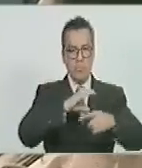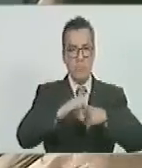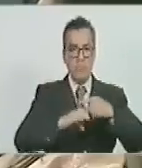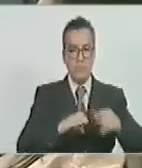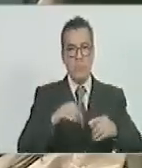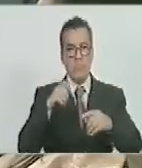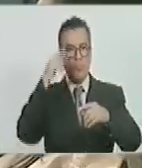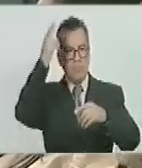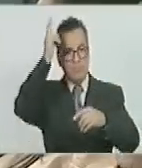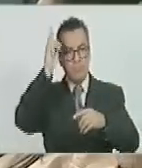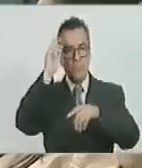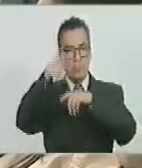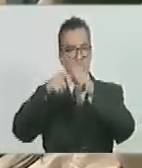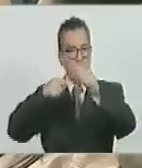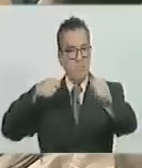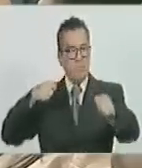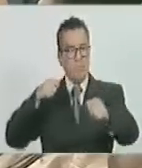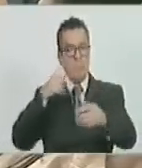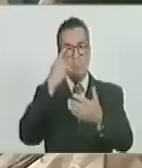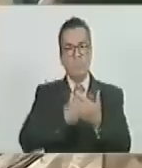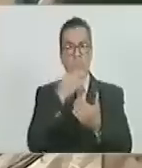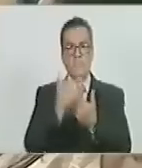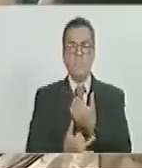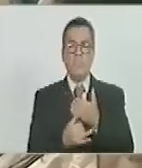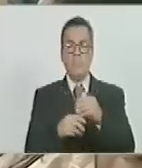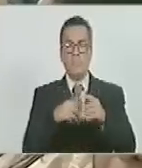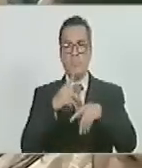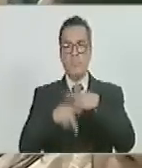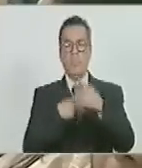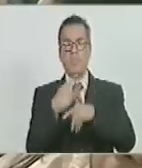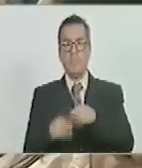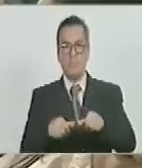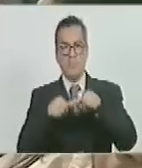satélite amazónico y plan de desarrollo sostenible.